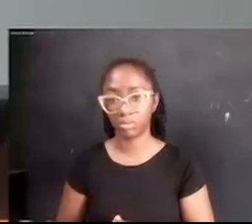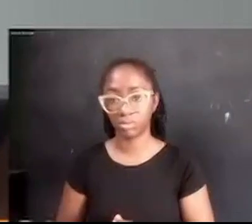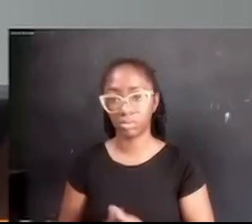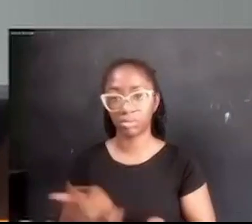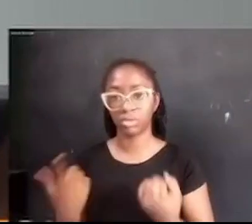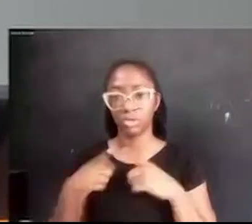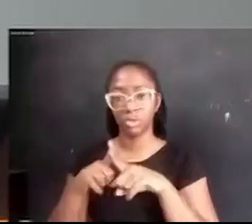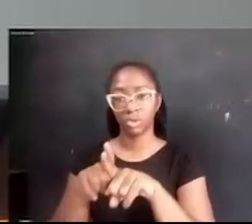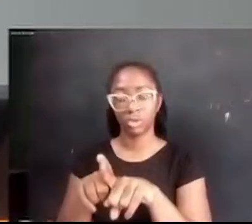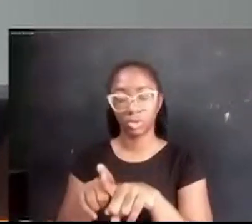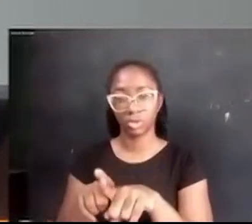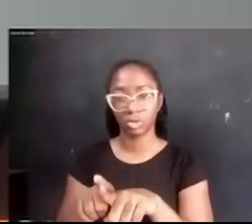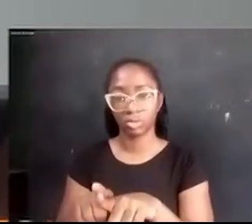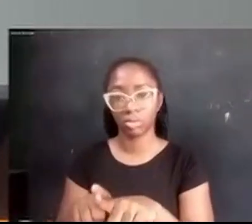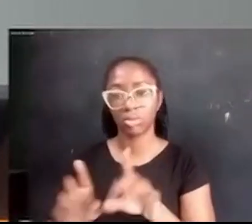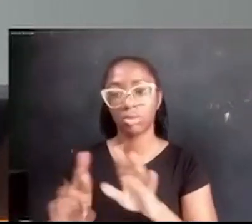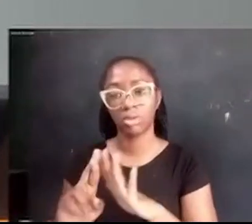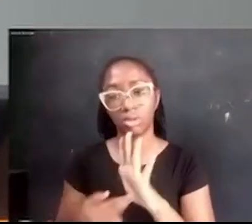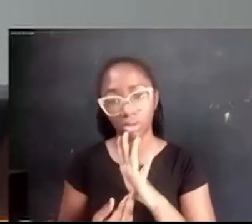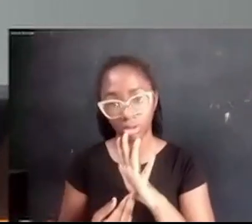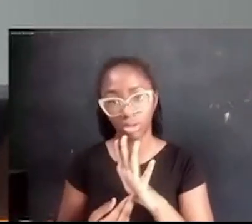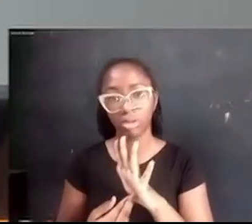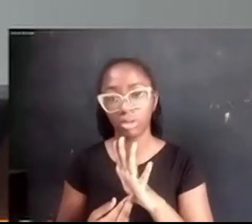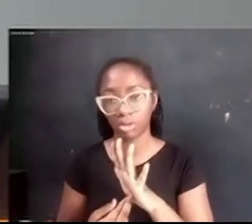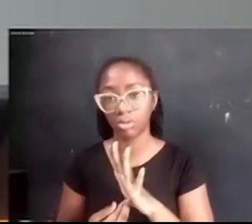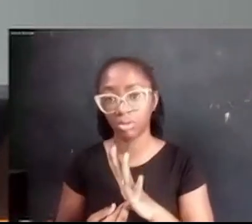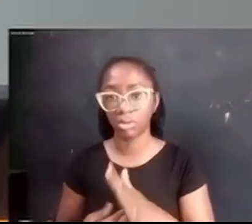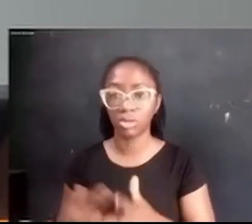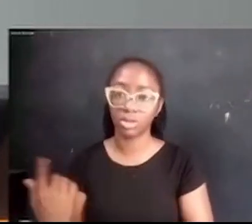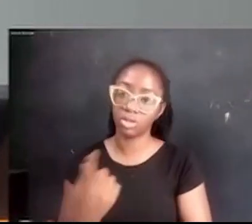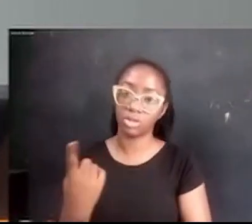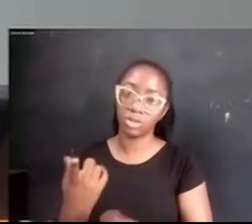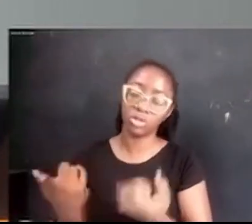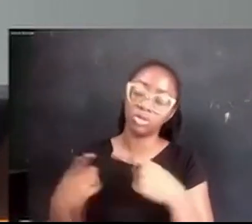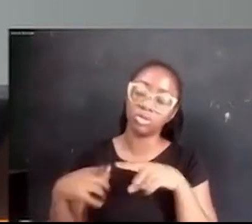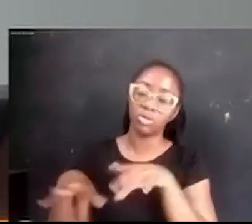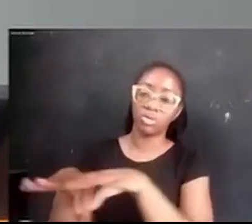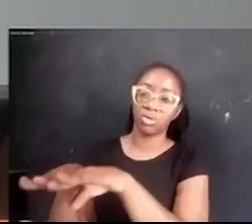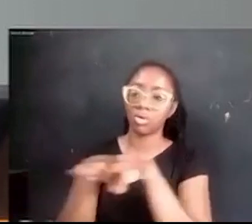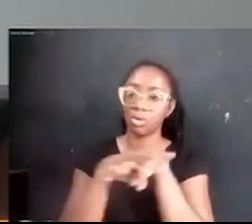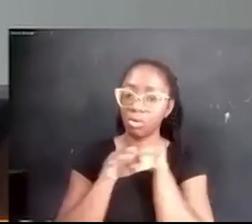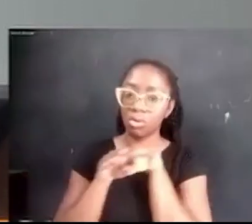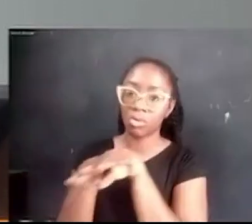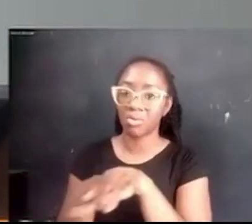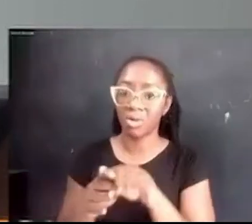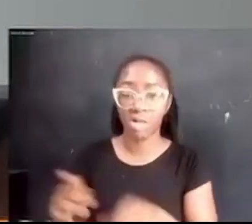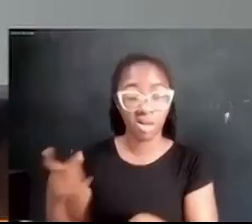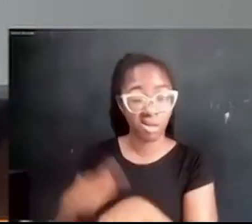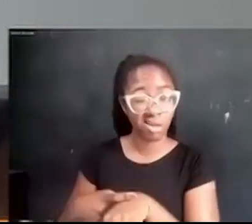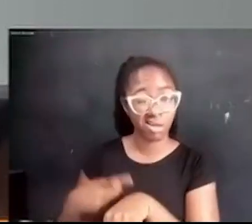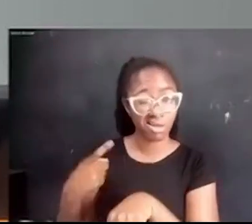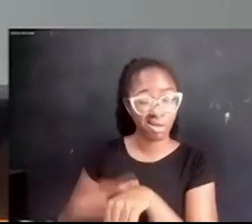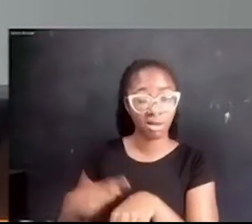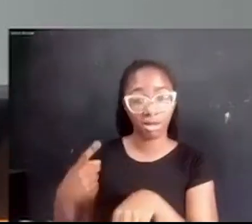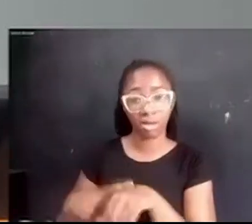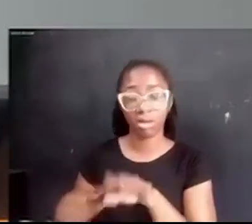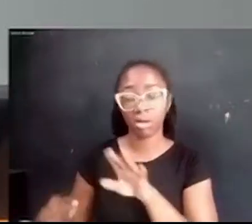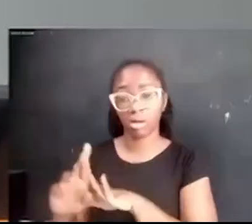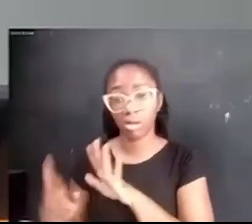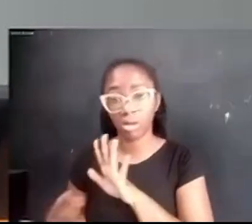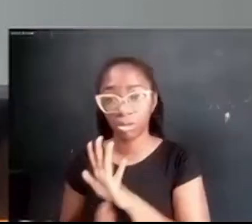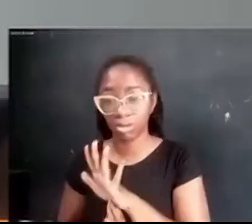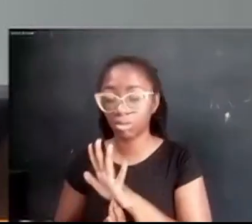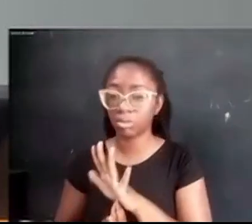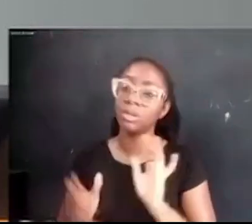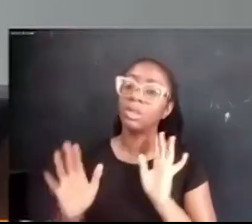manera de ver el mundo y como una manera de hacer el mundo en el campo político. Pues yo